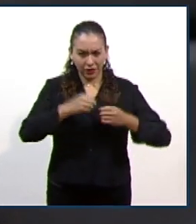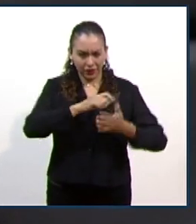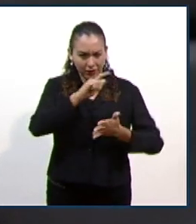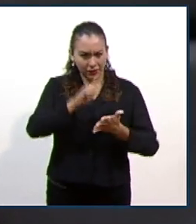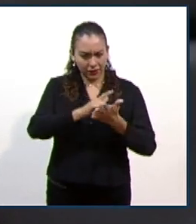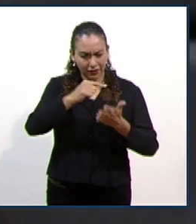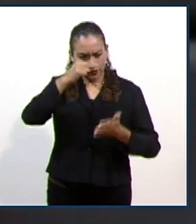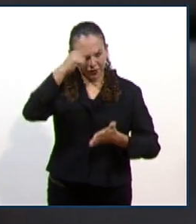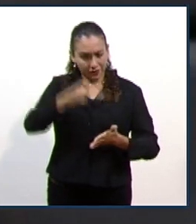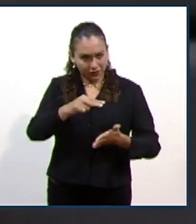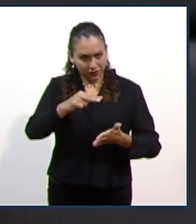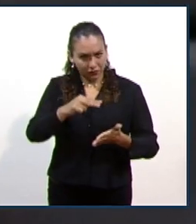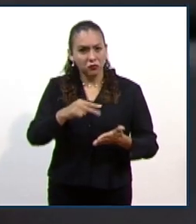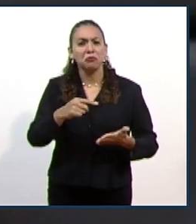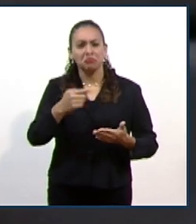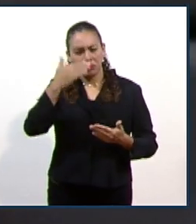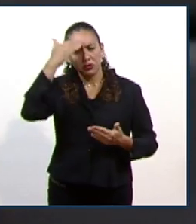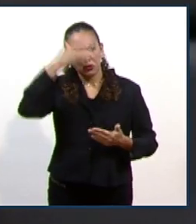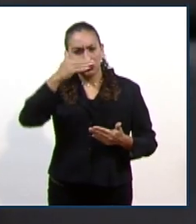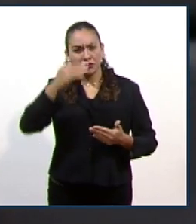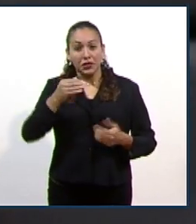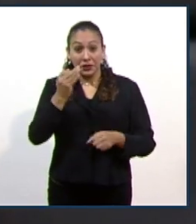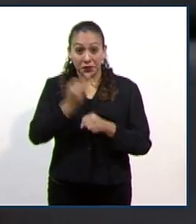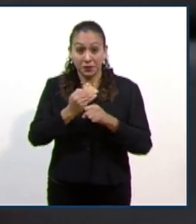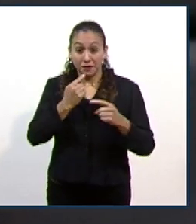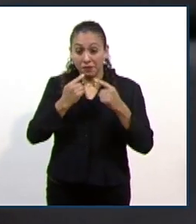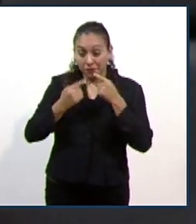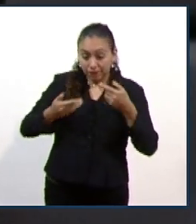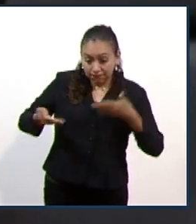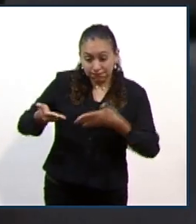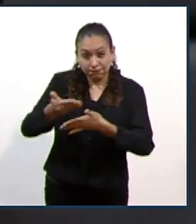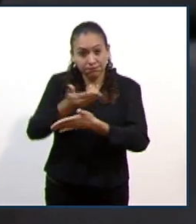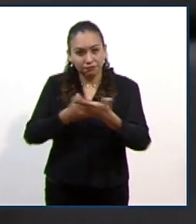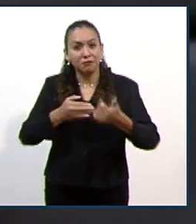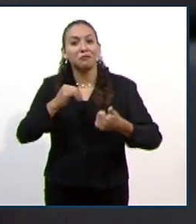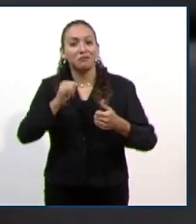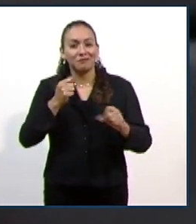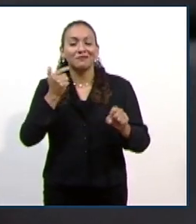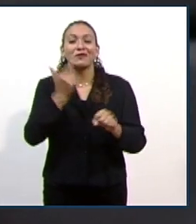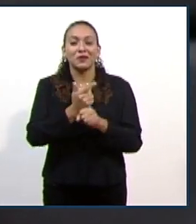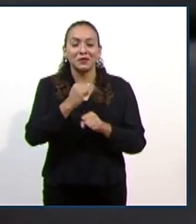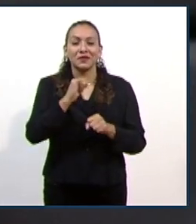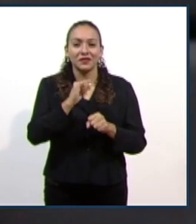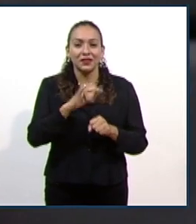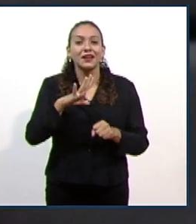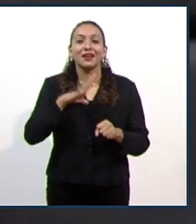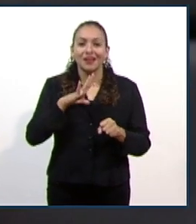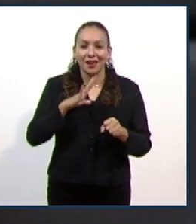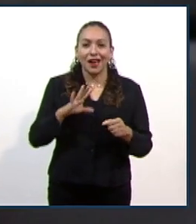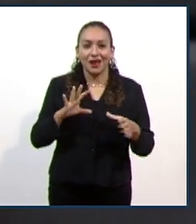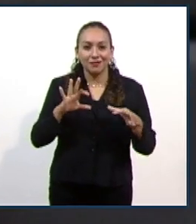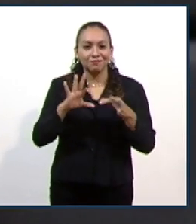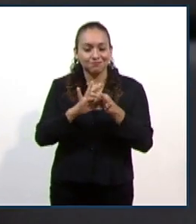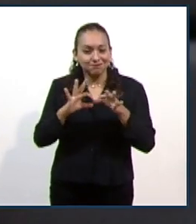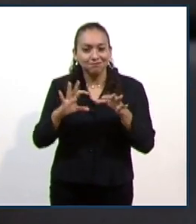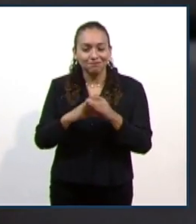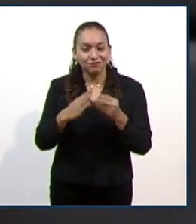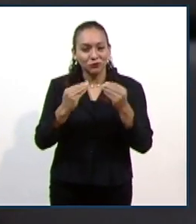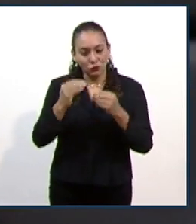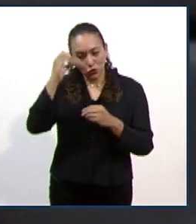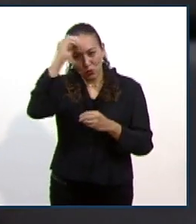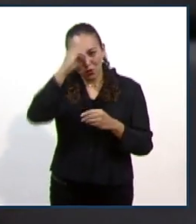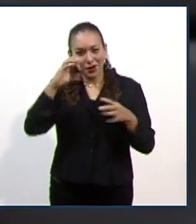México, encontraremos más coincidencias que divergencias.